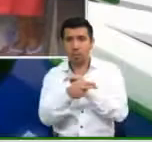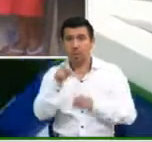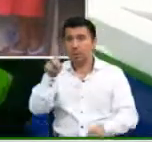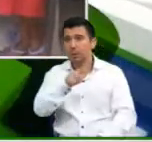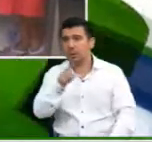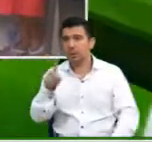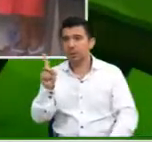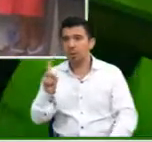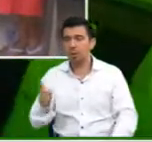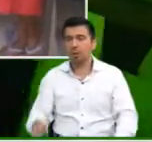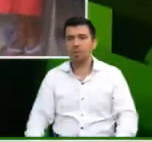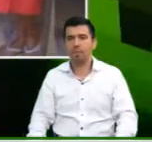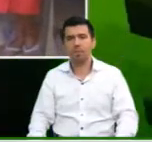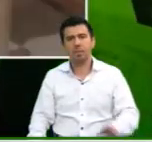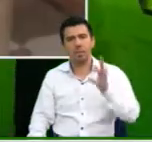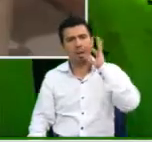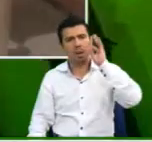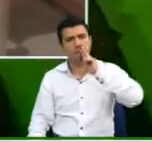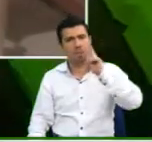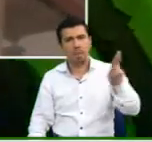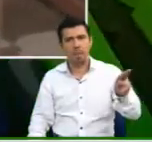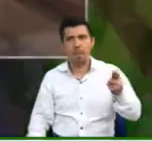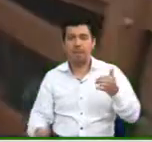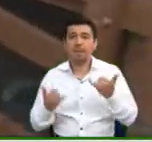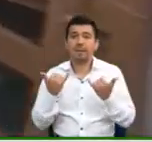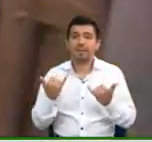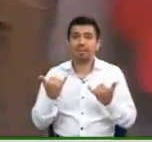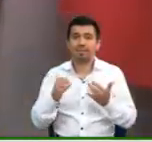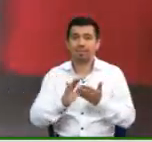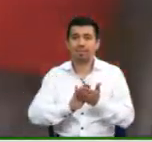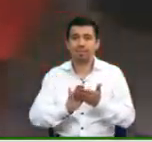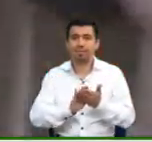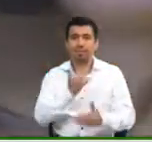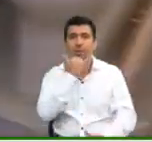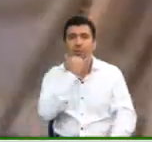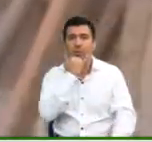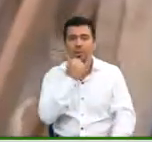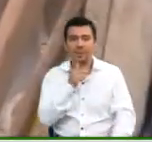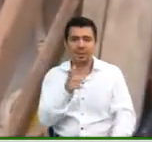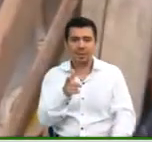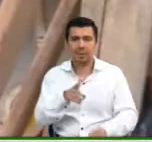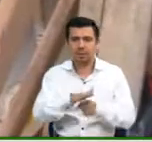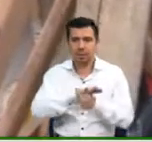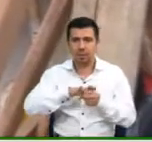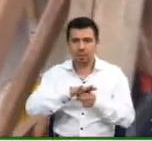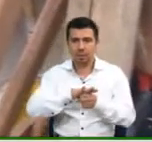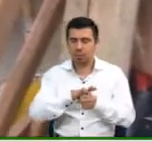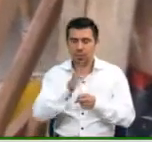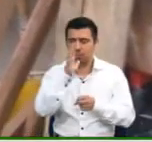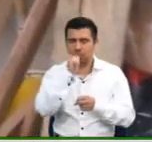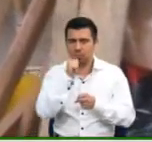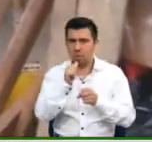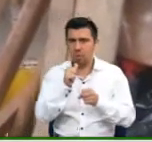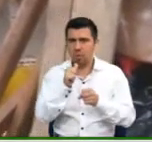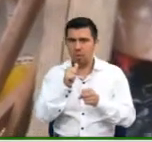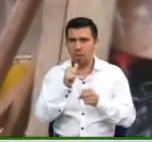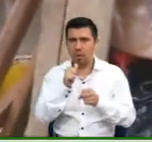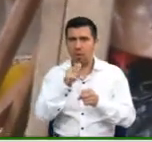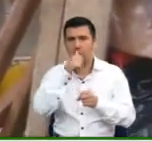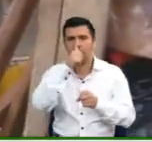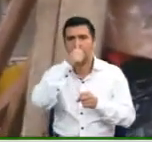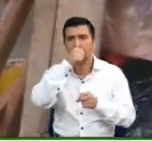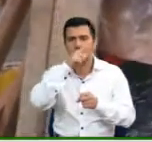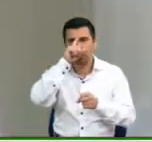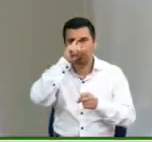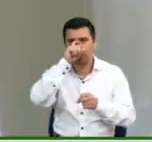los cortes programados que se establecen ahí es en la mensualidad que se viera esta situación no va a haber racionamiento y no van haber cortes programados por ahora